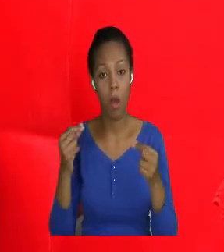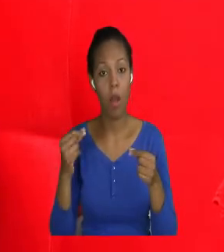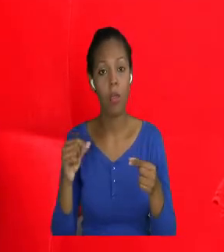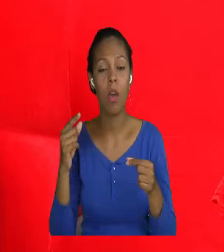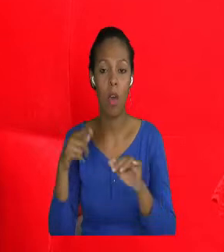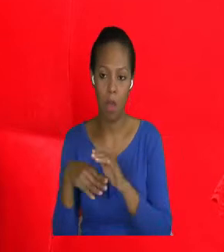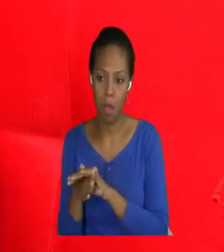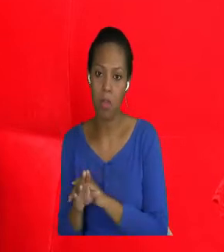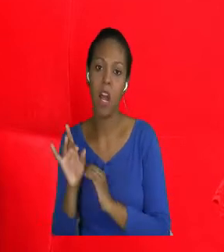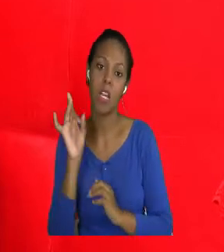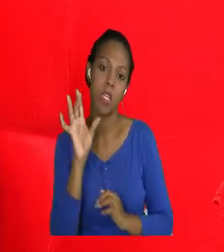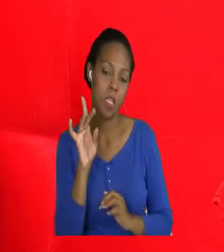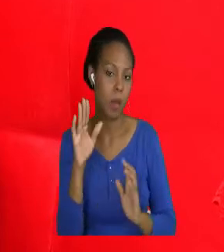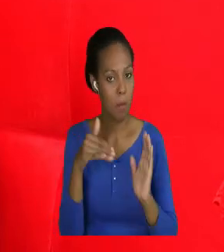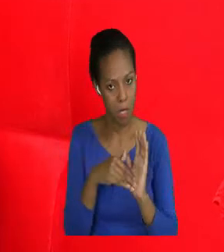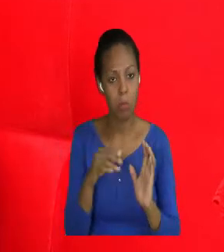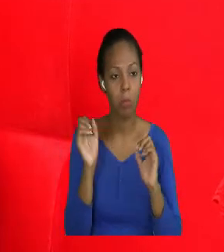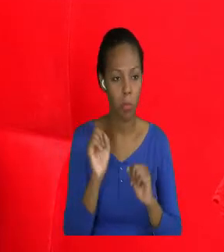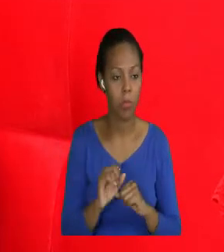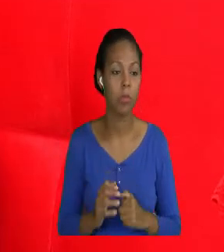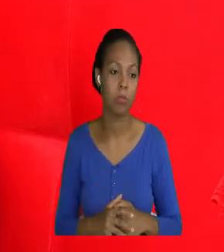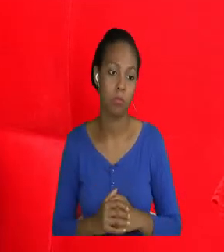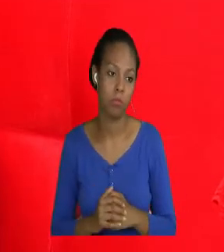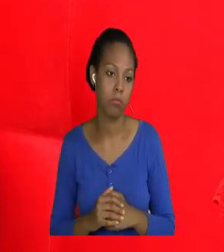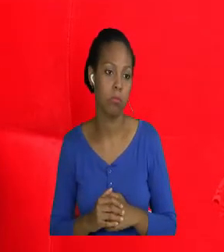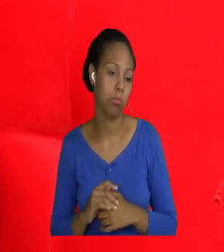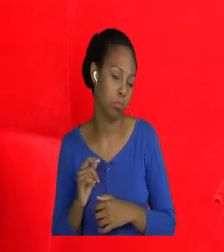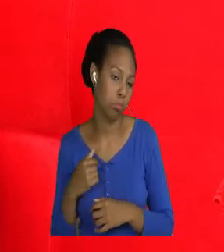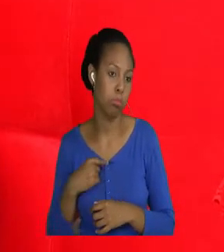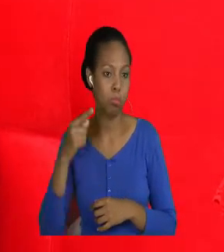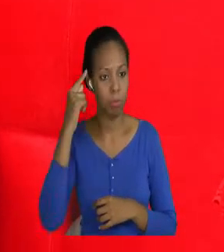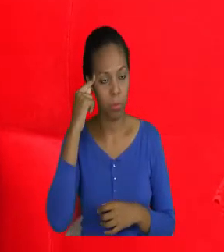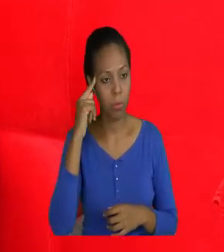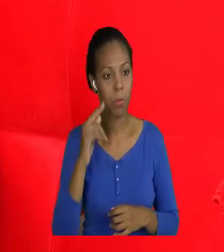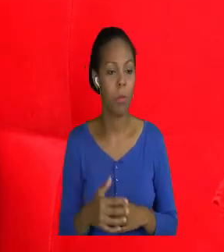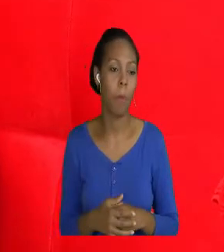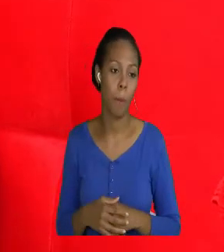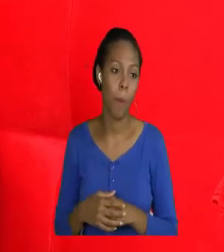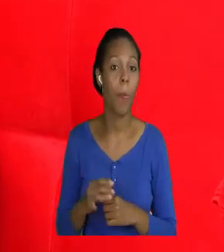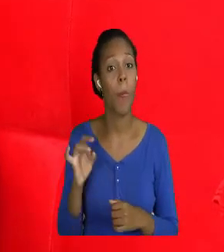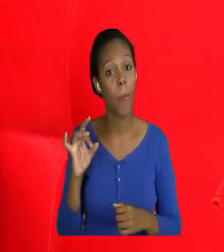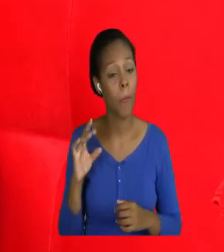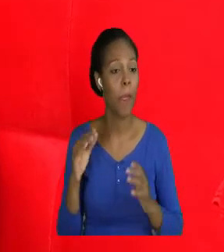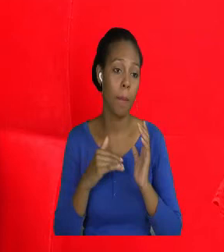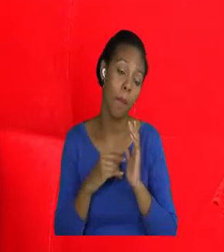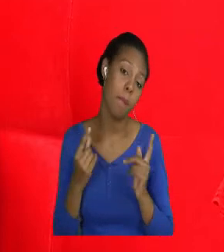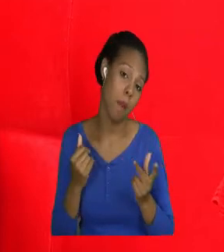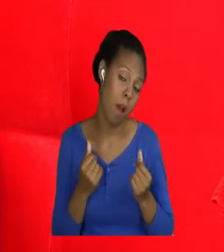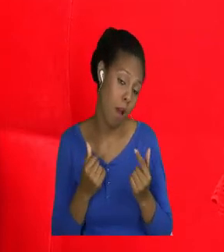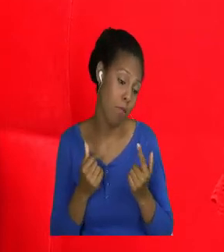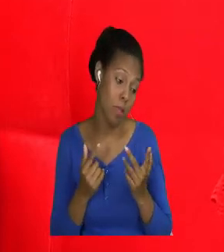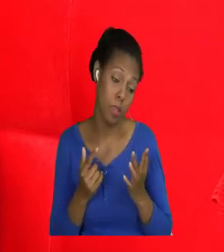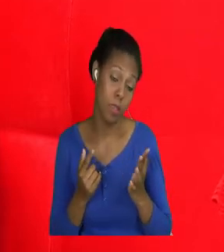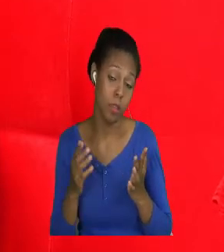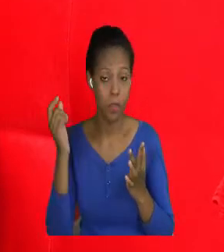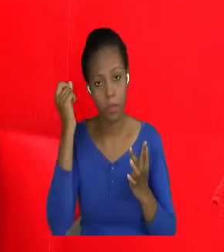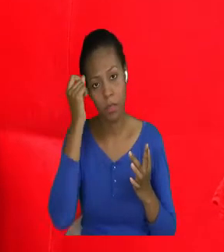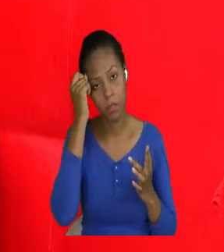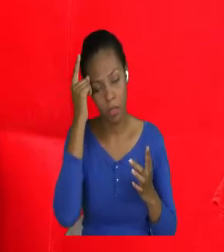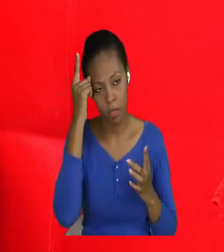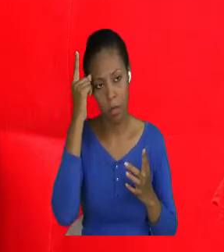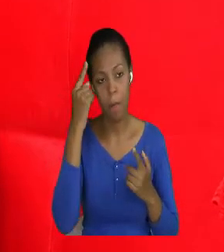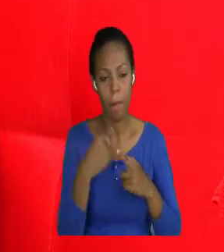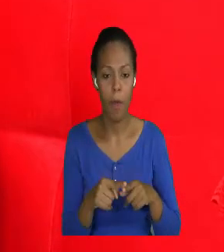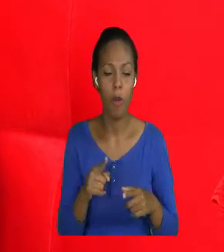en este momento, pues a mi modo de ver, no pues sí, 15 mil pesos es plata, pero entonces para el